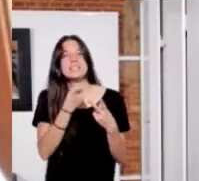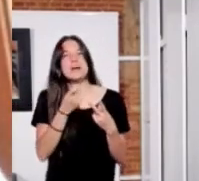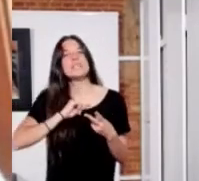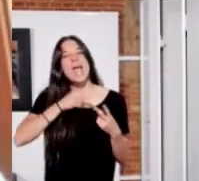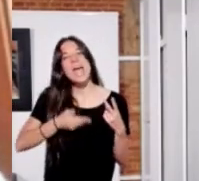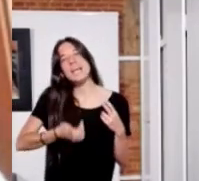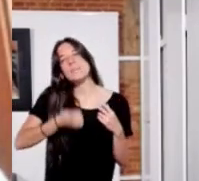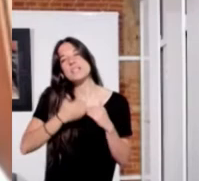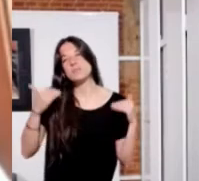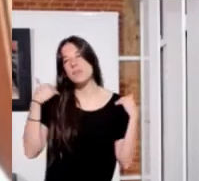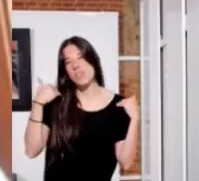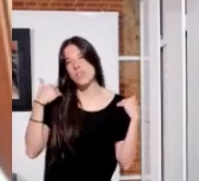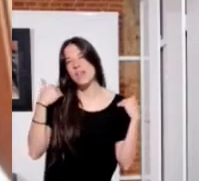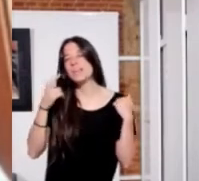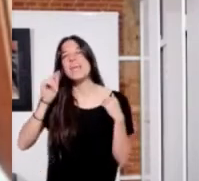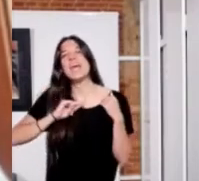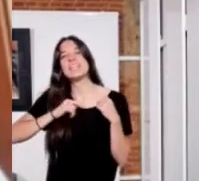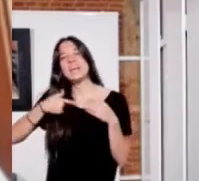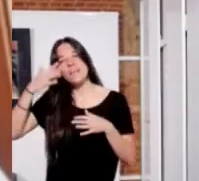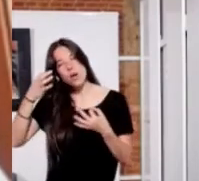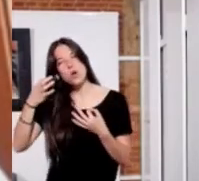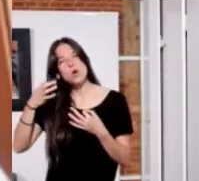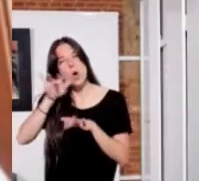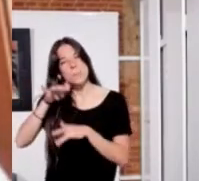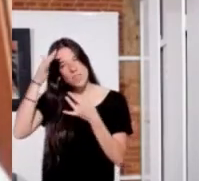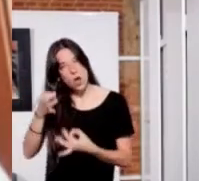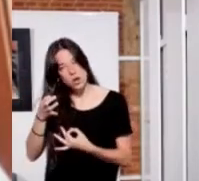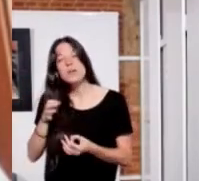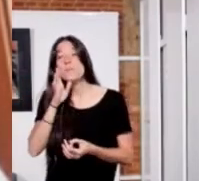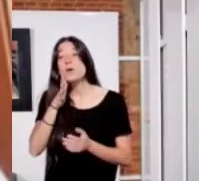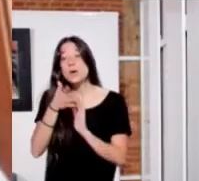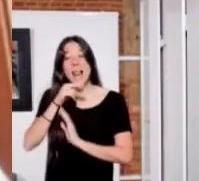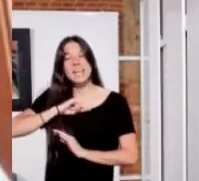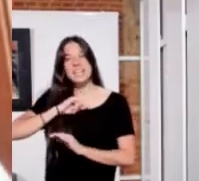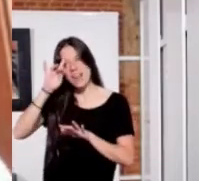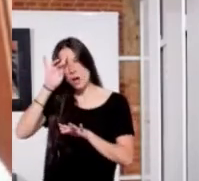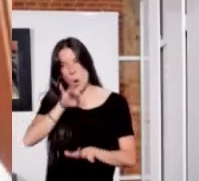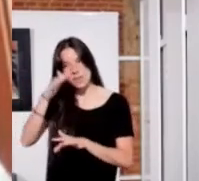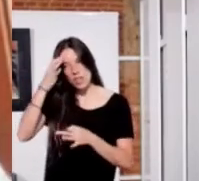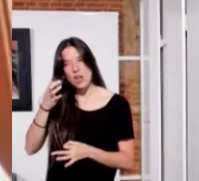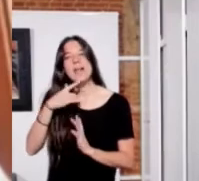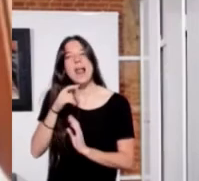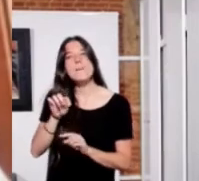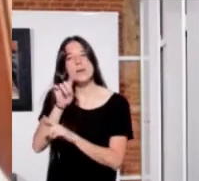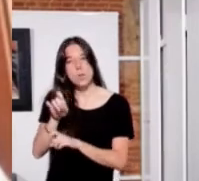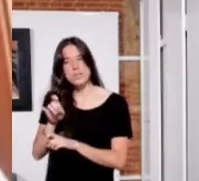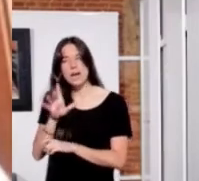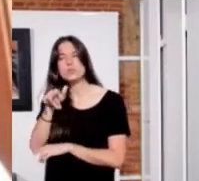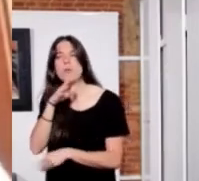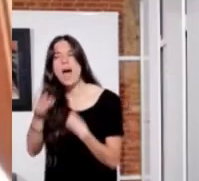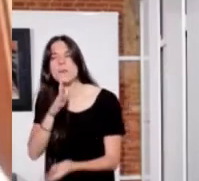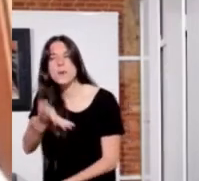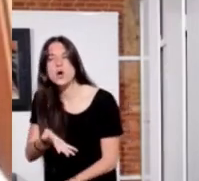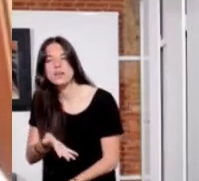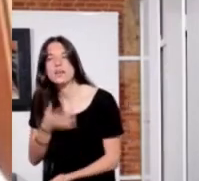la convicción. Porque en la ética de la convicción, la pregunta ¿por qué lo haces? El voluntariado suele contestar